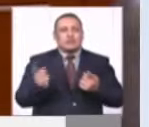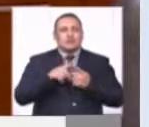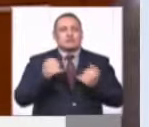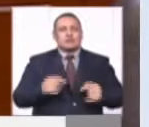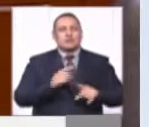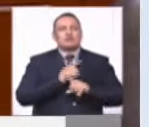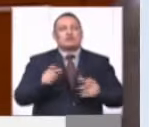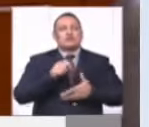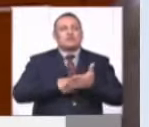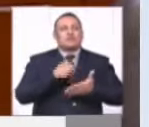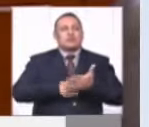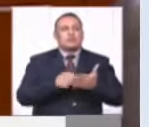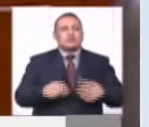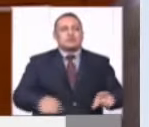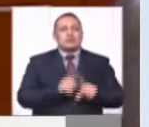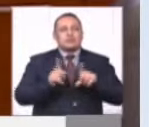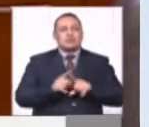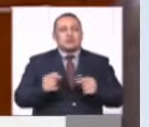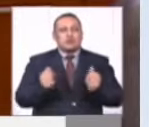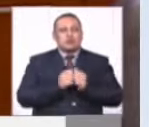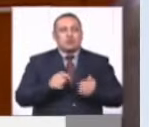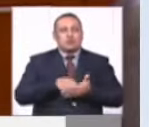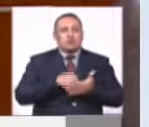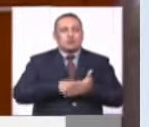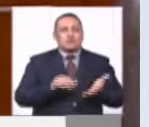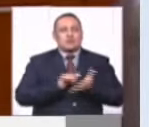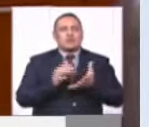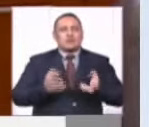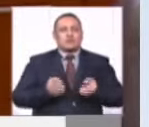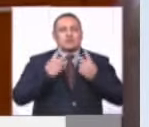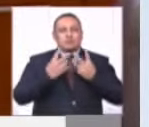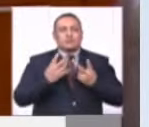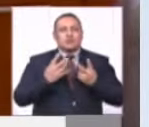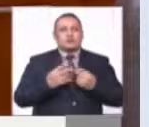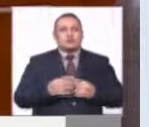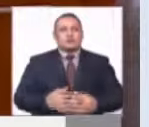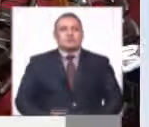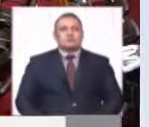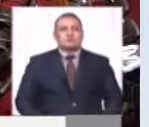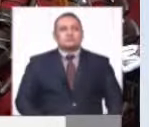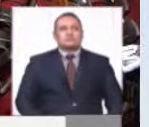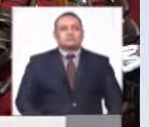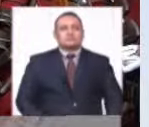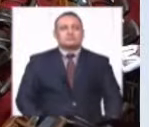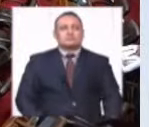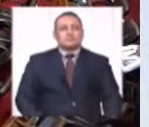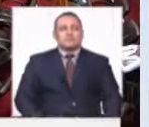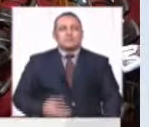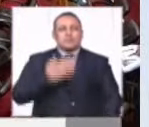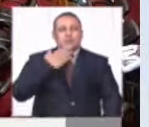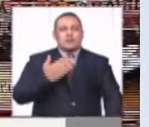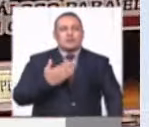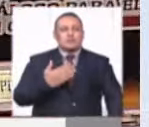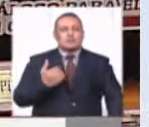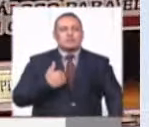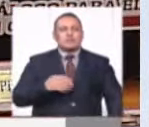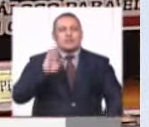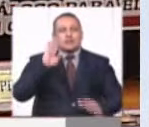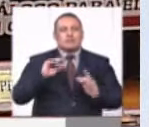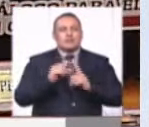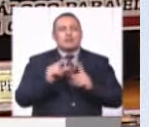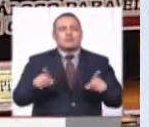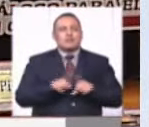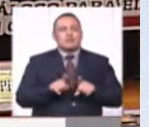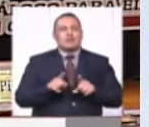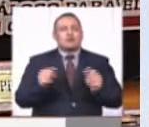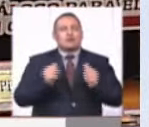se firma este contrato. Queremos, por favor, de manera... Gracias, congresista. Tiene usted la palabra el